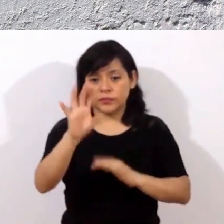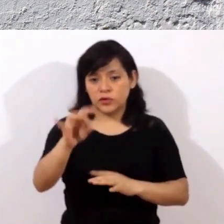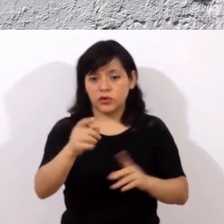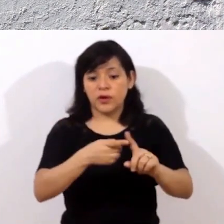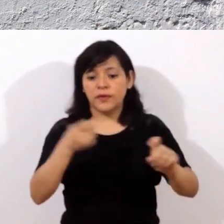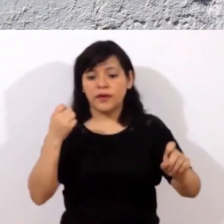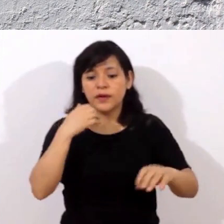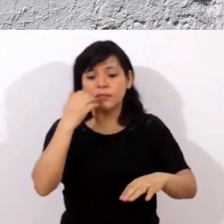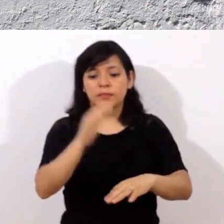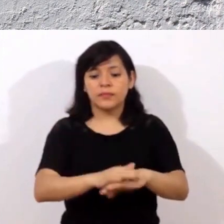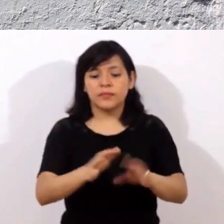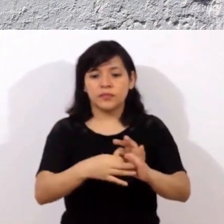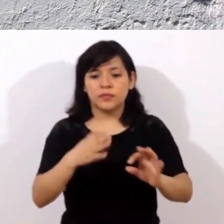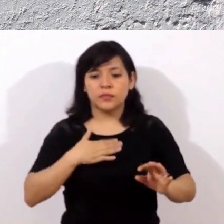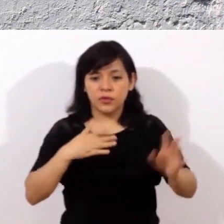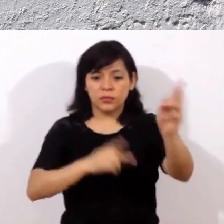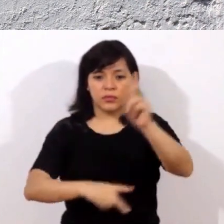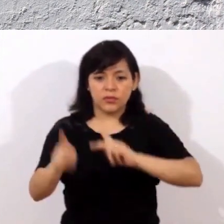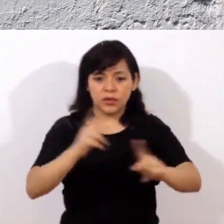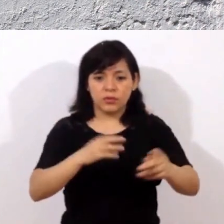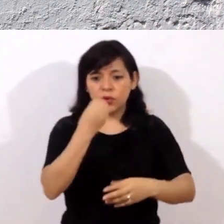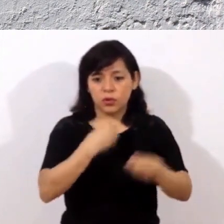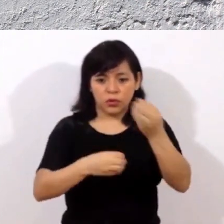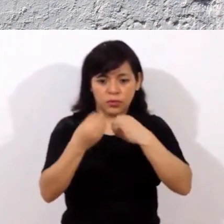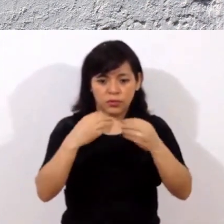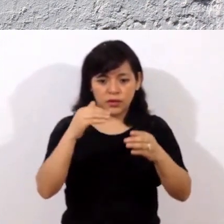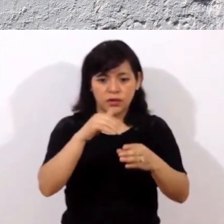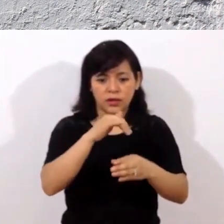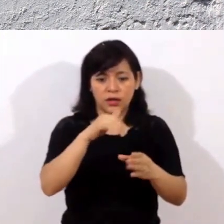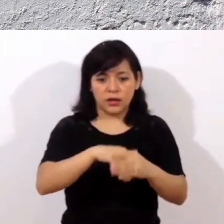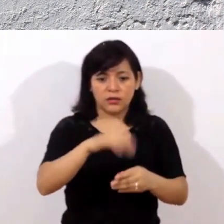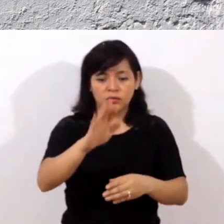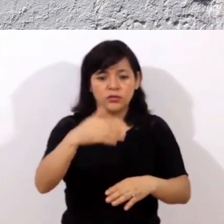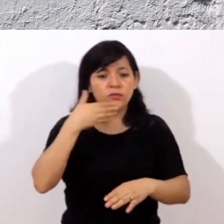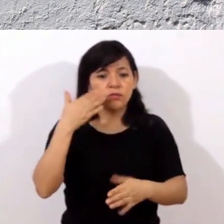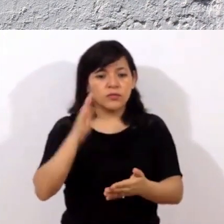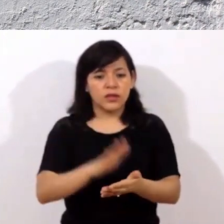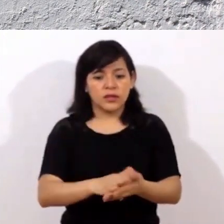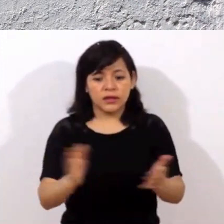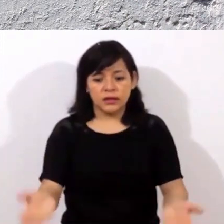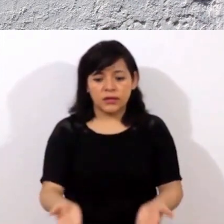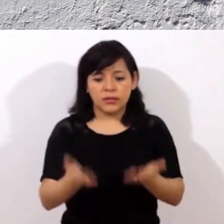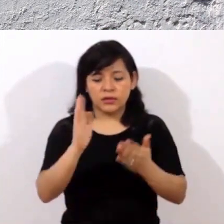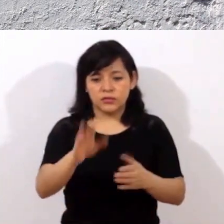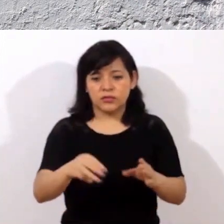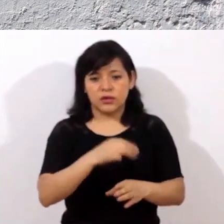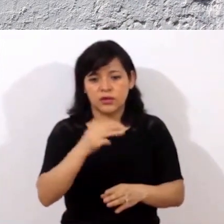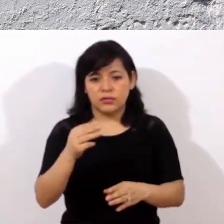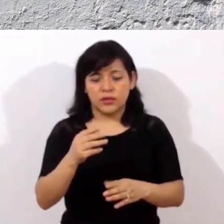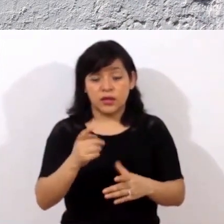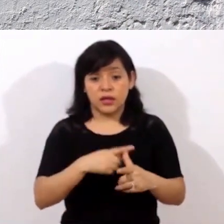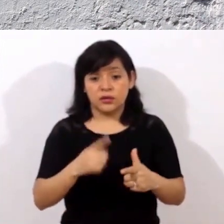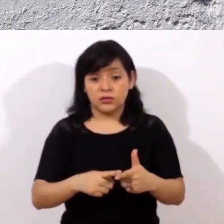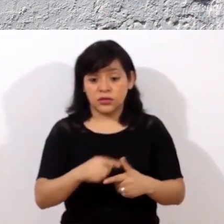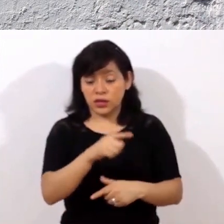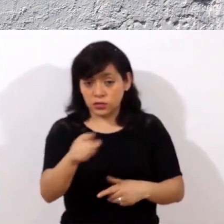pecado de mi pueblo comen, y en su maldad levantan su alma. en realidad quizás se refiera